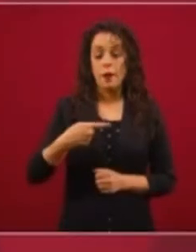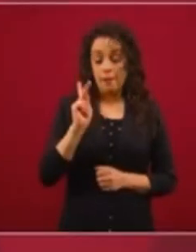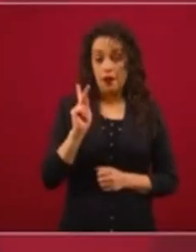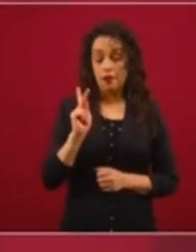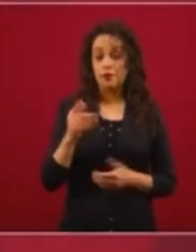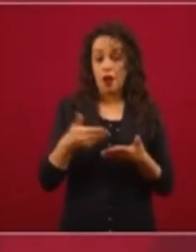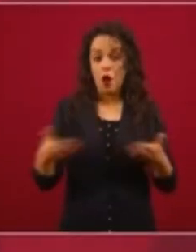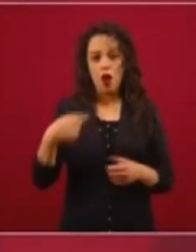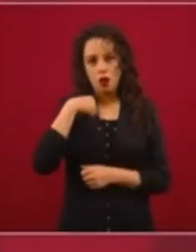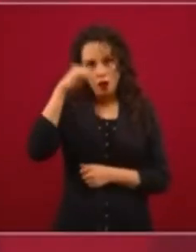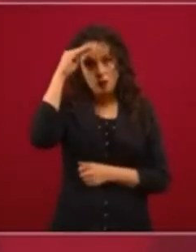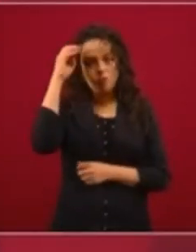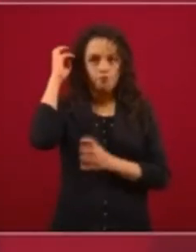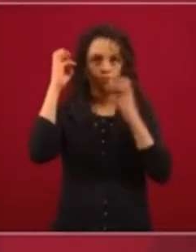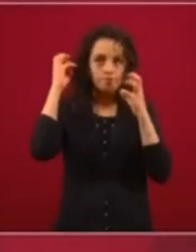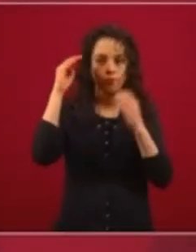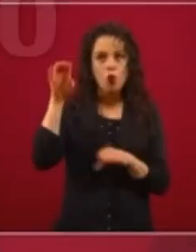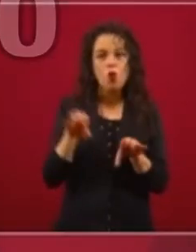de que